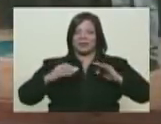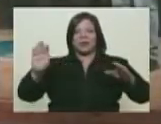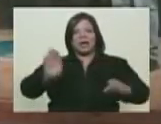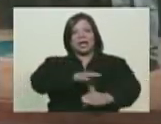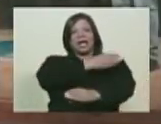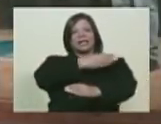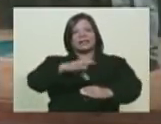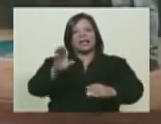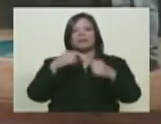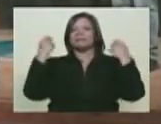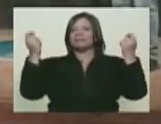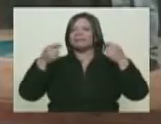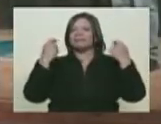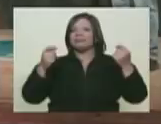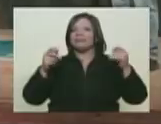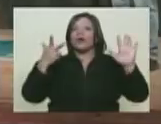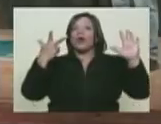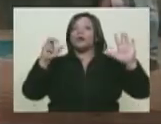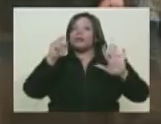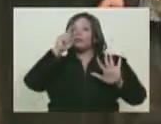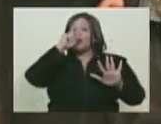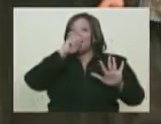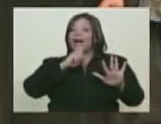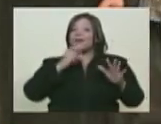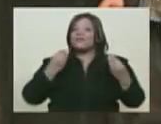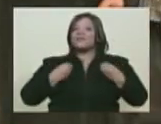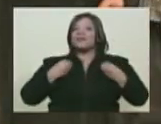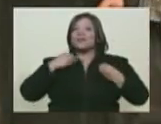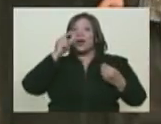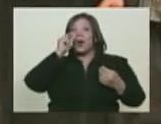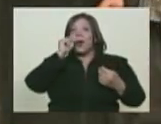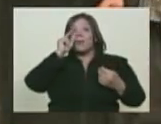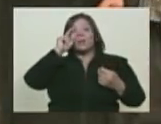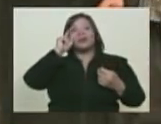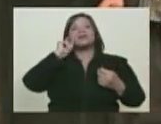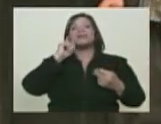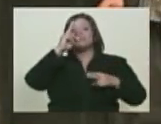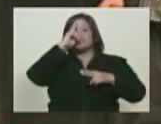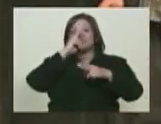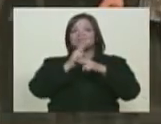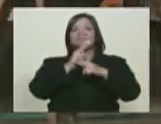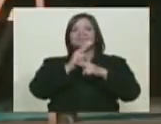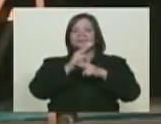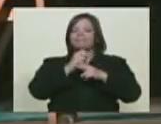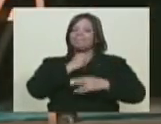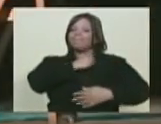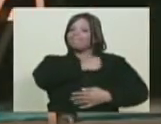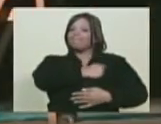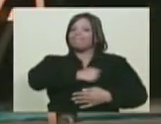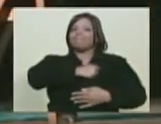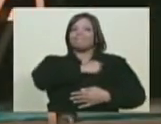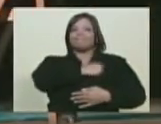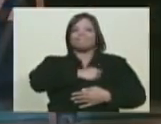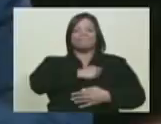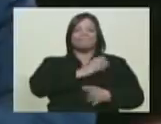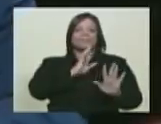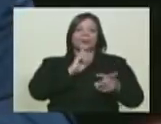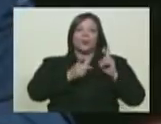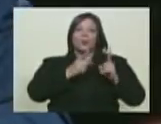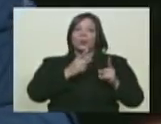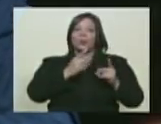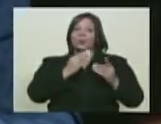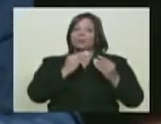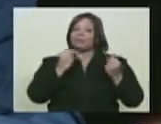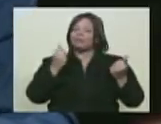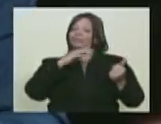cantando y celebrando con él estos primeros 80 años de vida de Yorlando Conde. Otro venezolano que lamentablemente se nos fue, pero que dejó